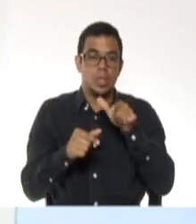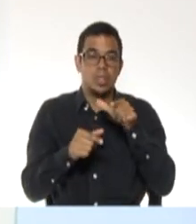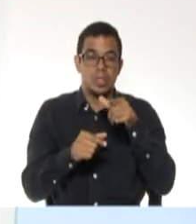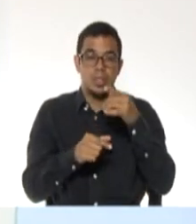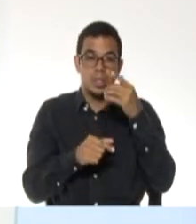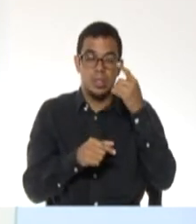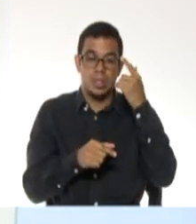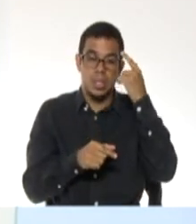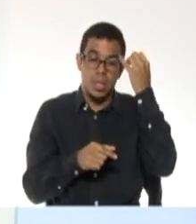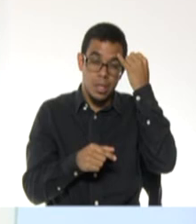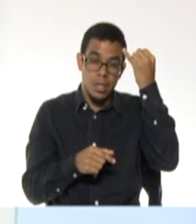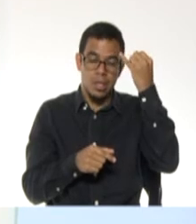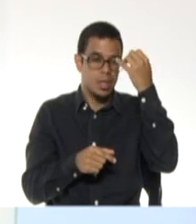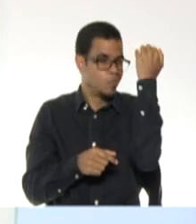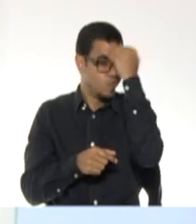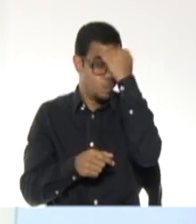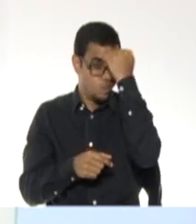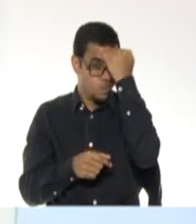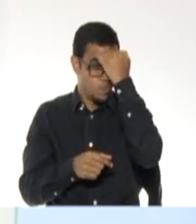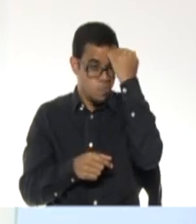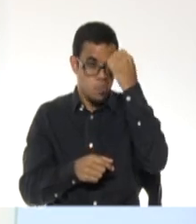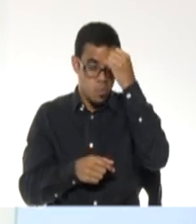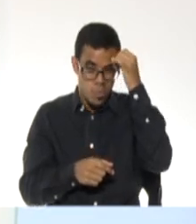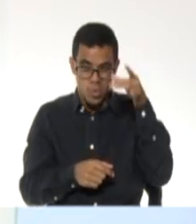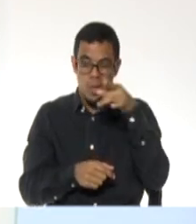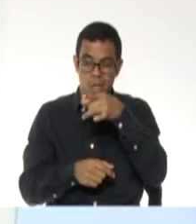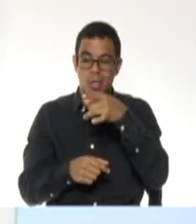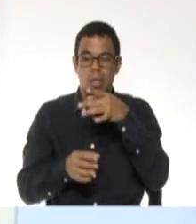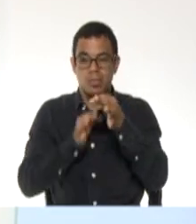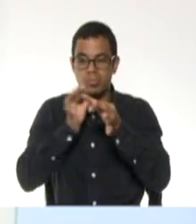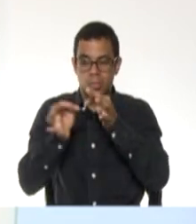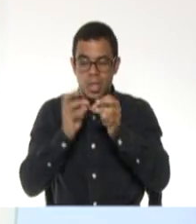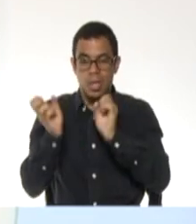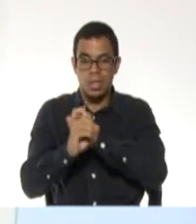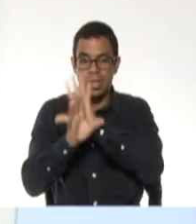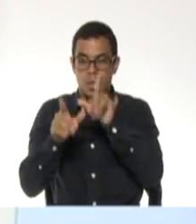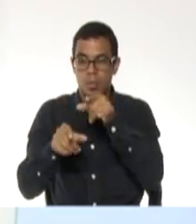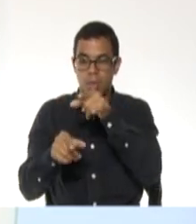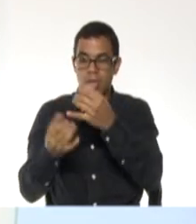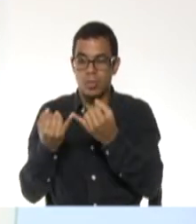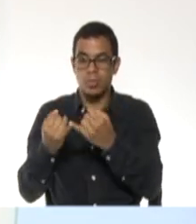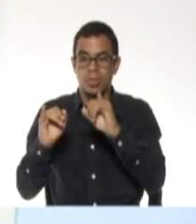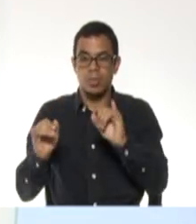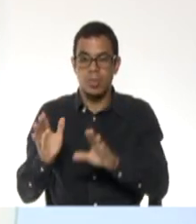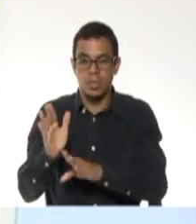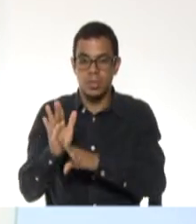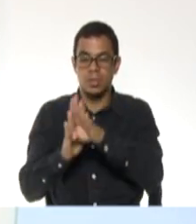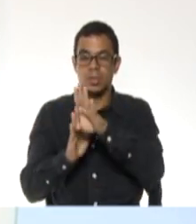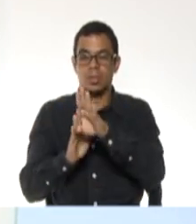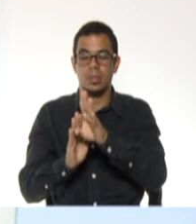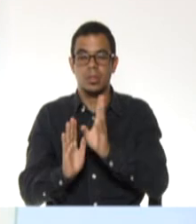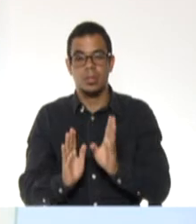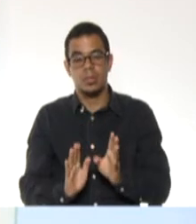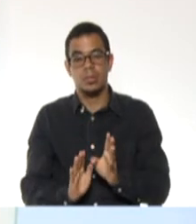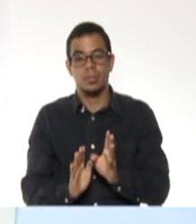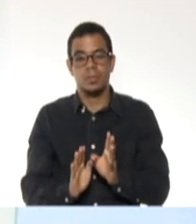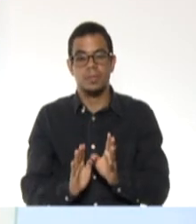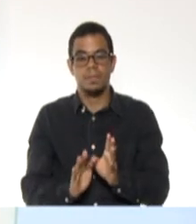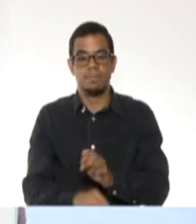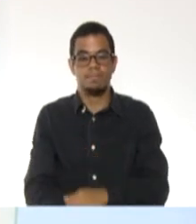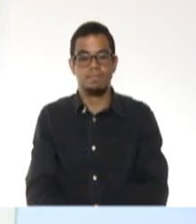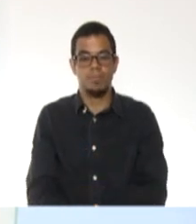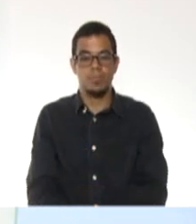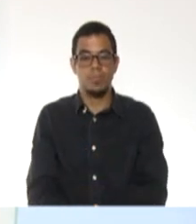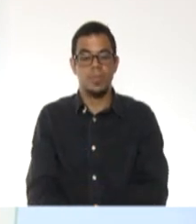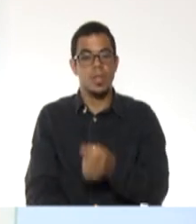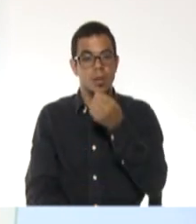de concepto y darle las normas y los límites necesarios para que ellos puedan desenvolverse en un espacio determinado. Y